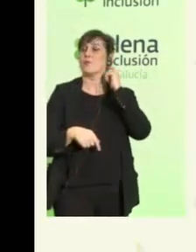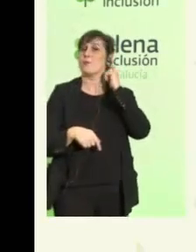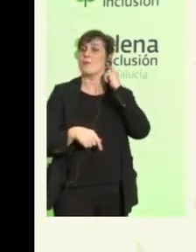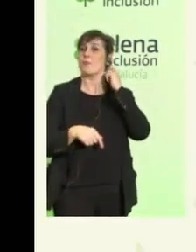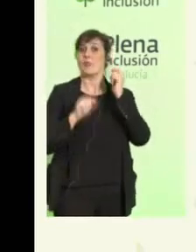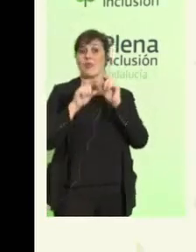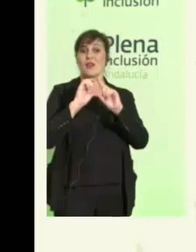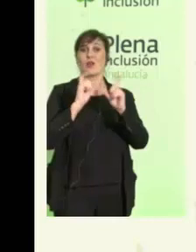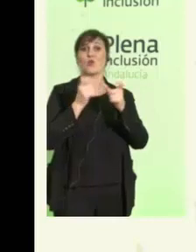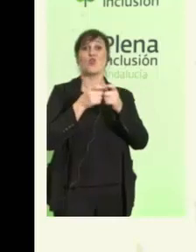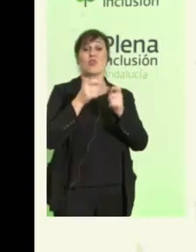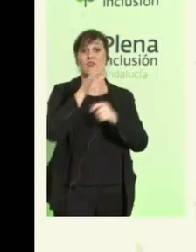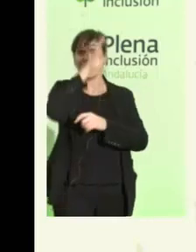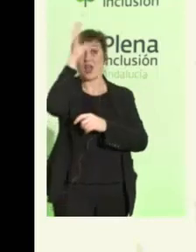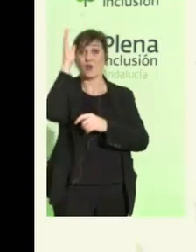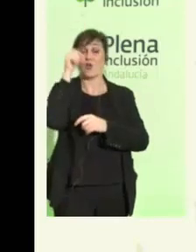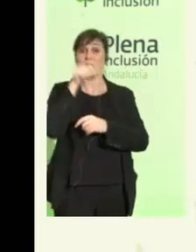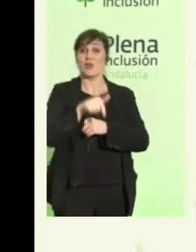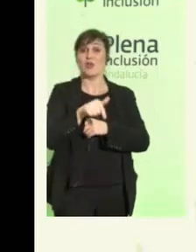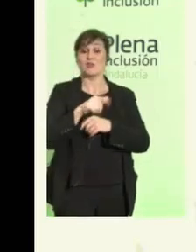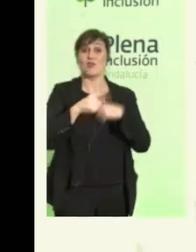y en la reunión de verano de esta